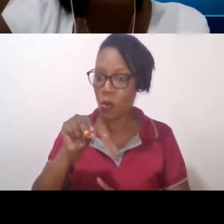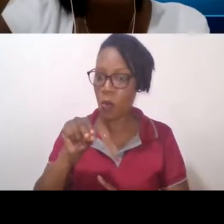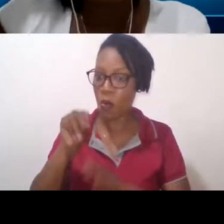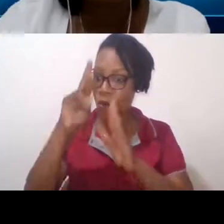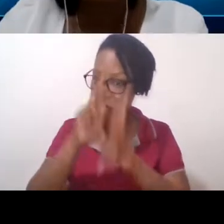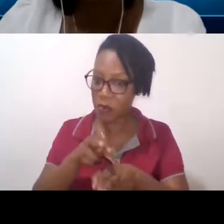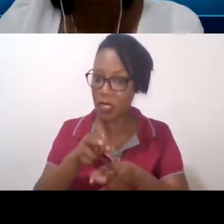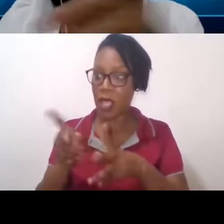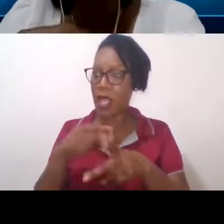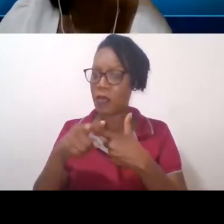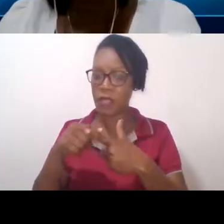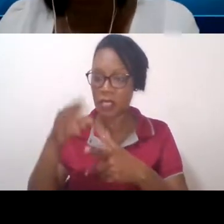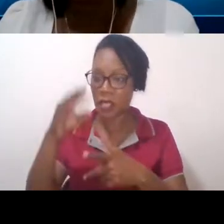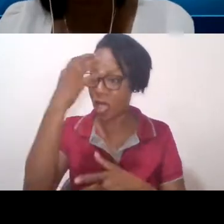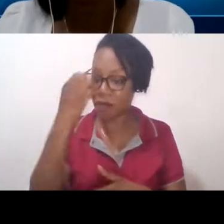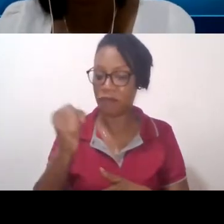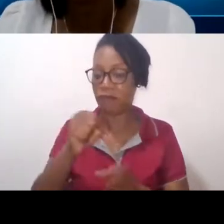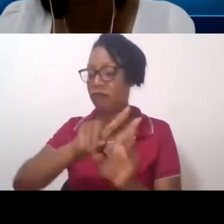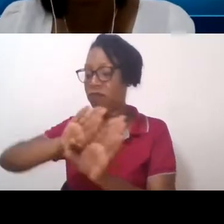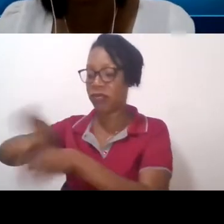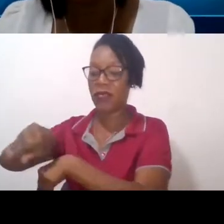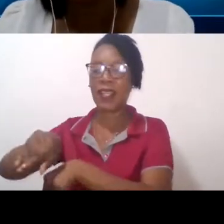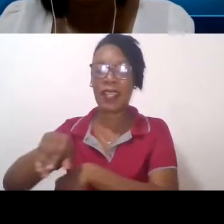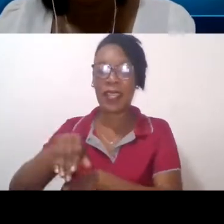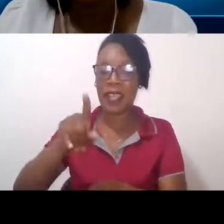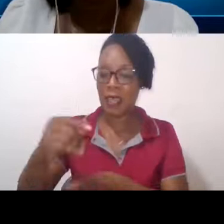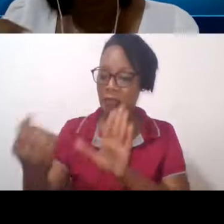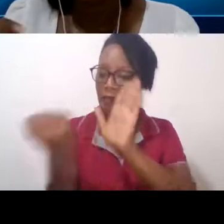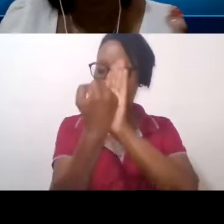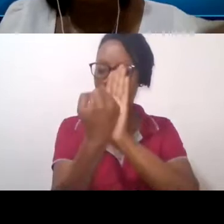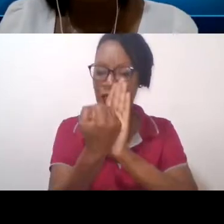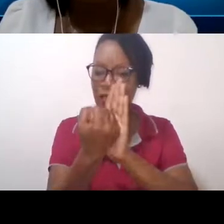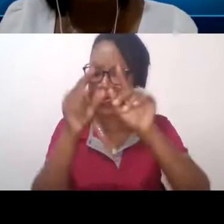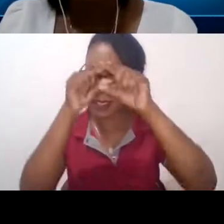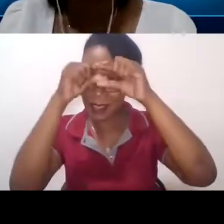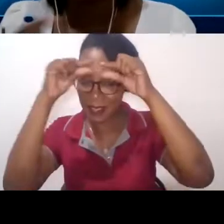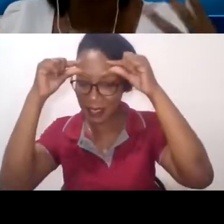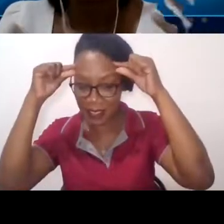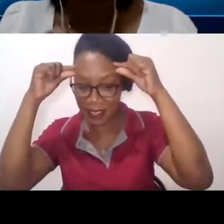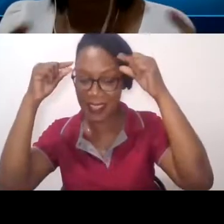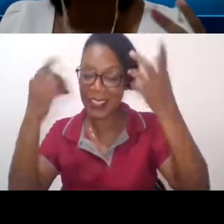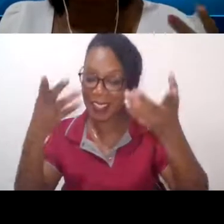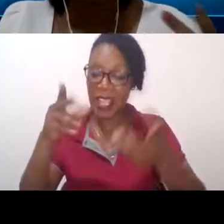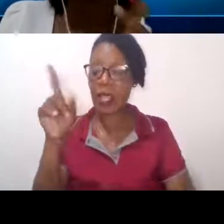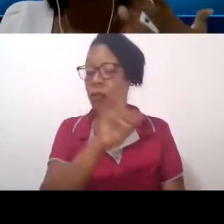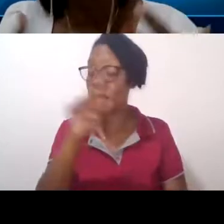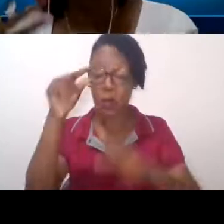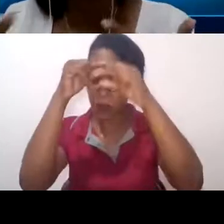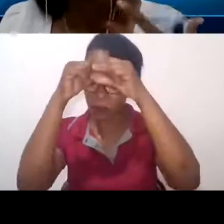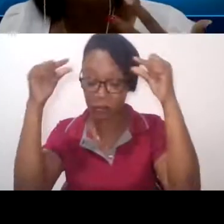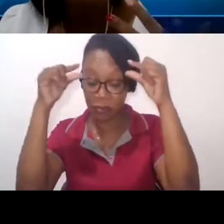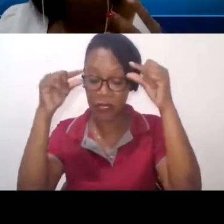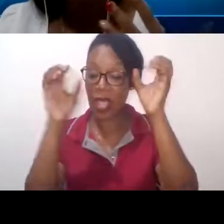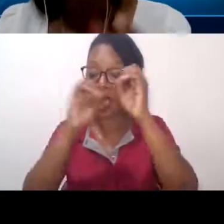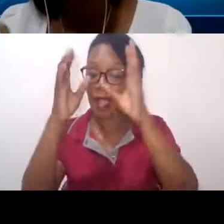la etiqueta de obediente y le voy a poner la etiqueta de desobediente. Por eso es importante, colegas, que no etiquetemos a nadie. Reforcemos